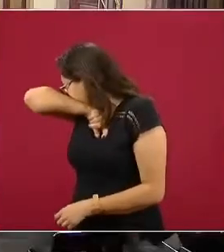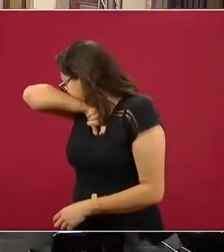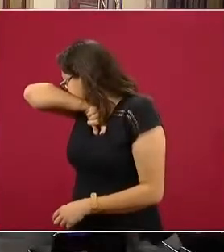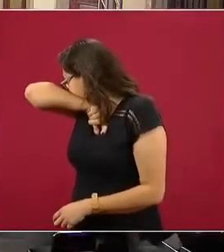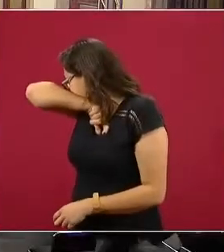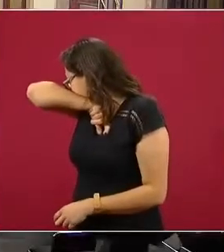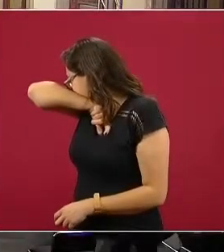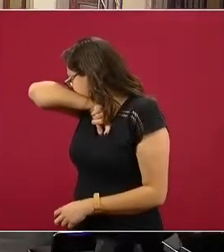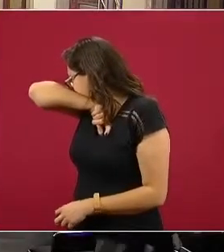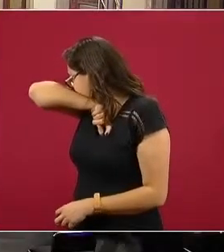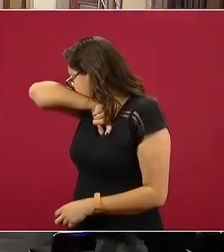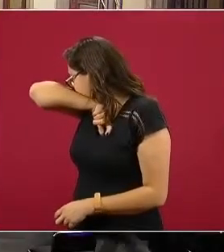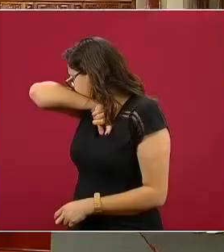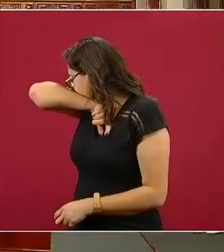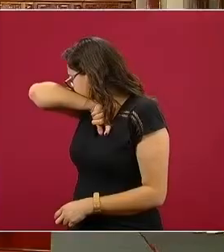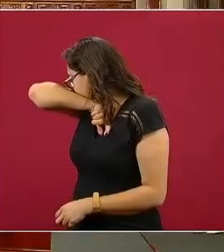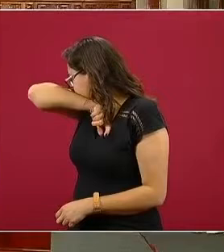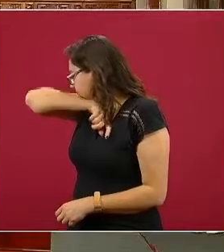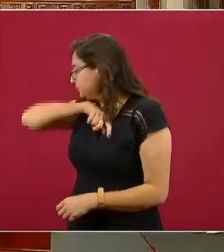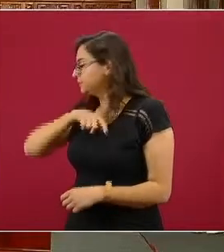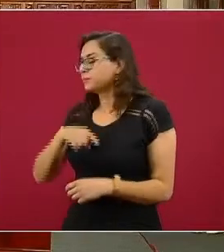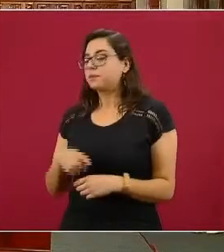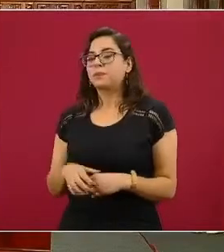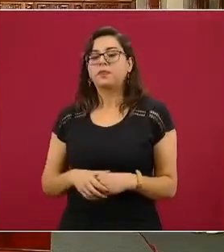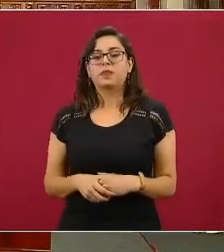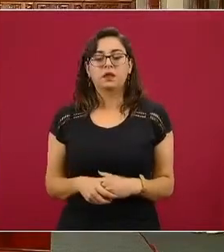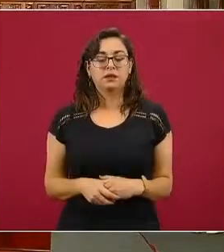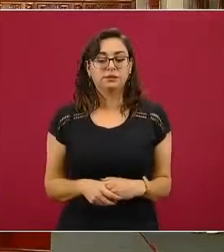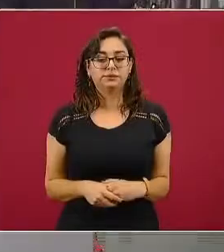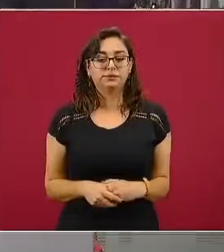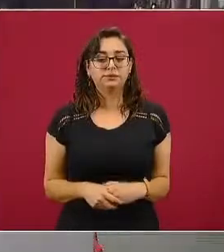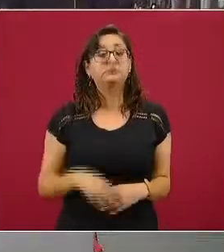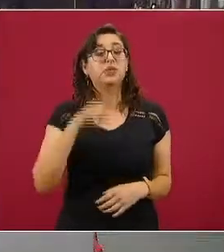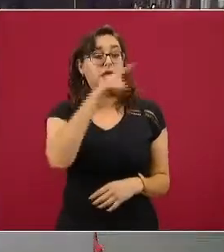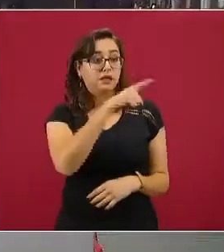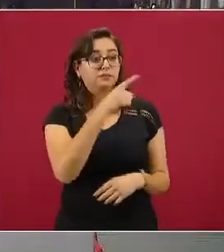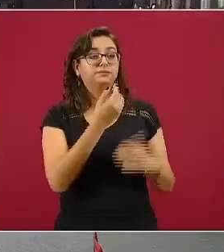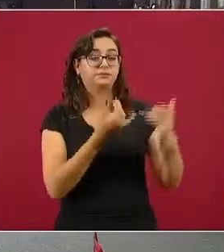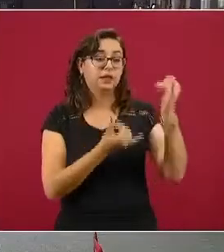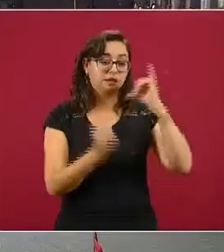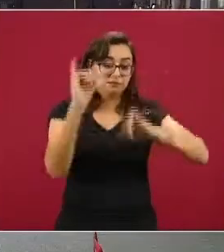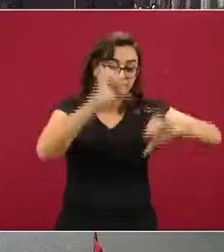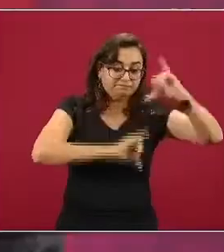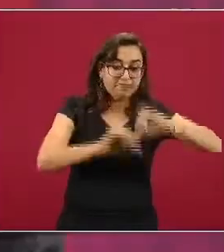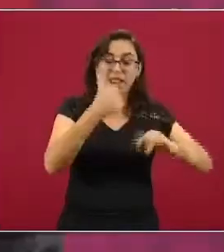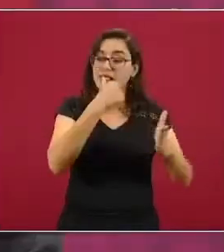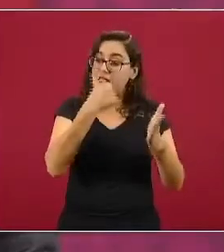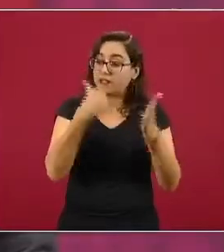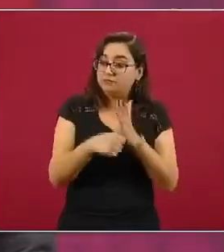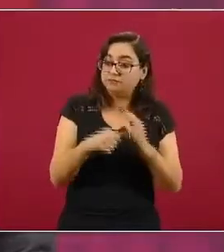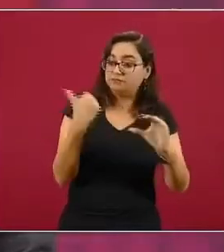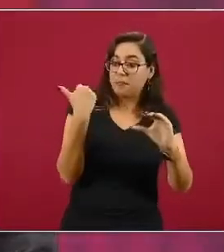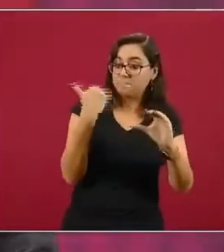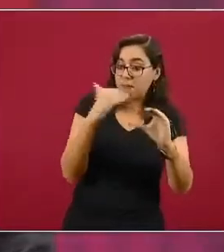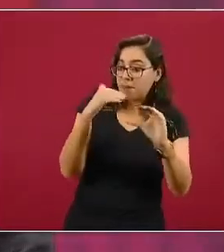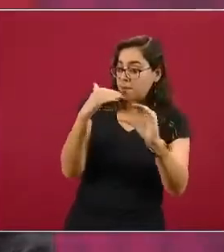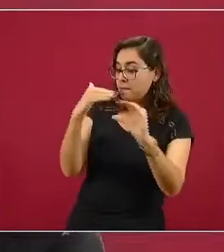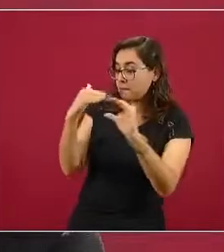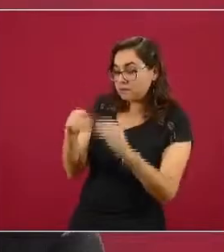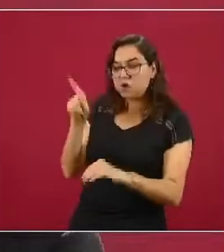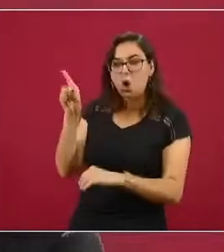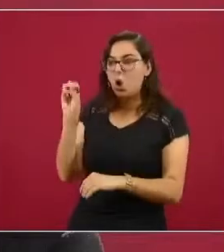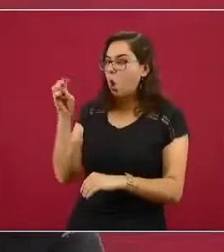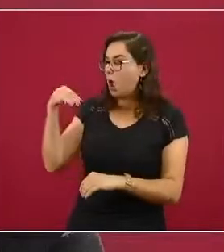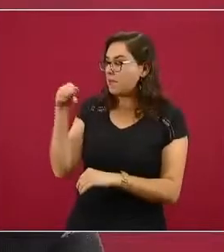estaban dando a los consultorios médicos, a las asociaciones médicas, donde refuta en esta carta las conclusiones del